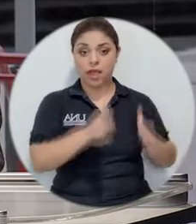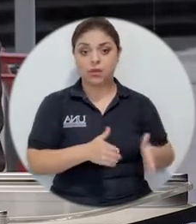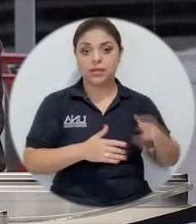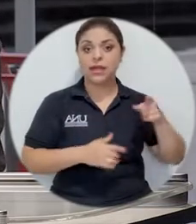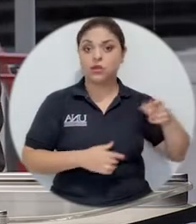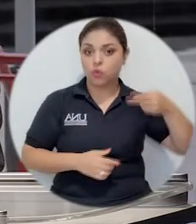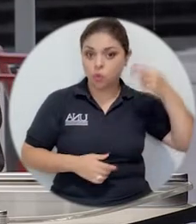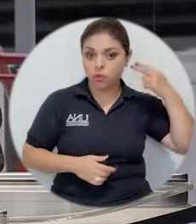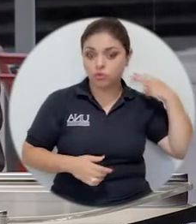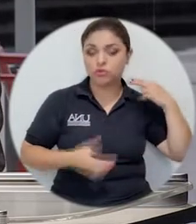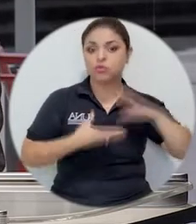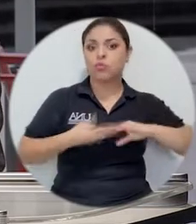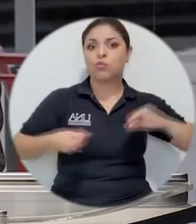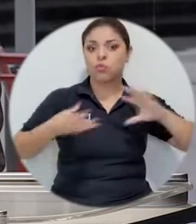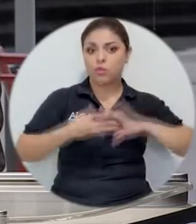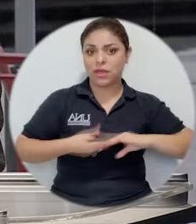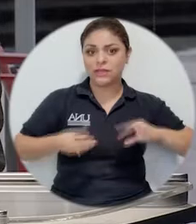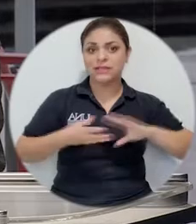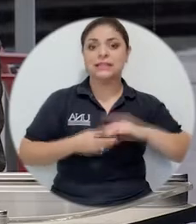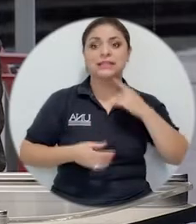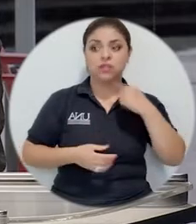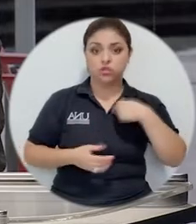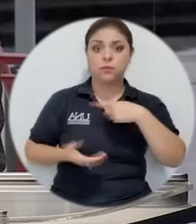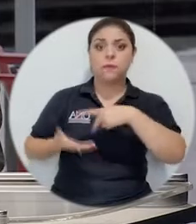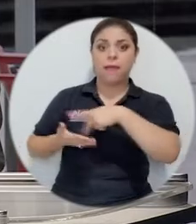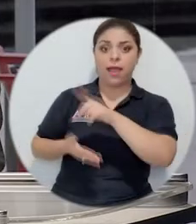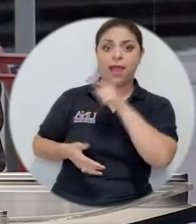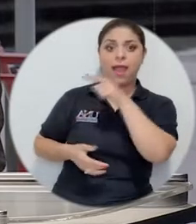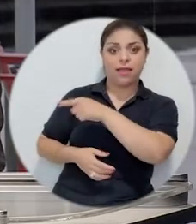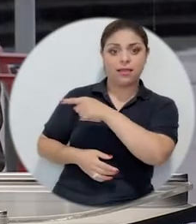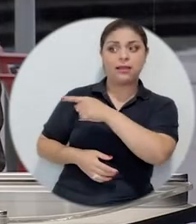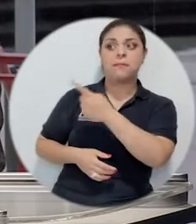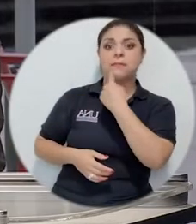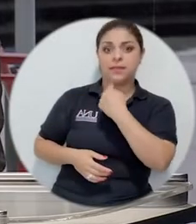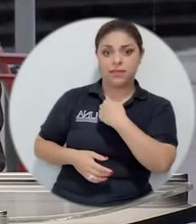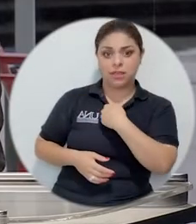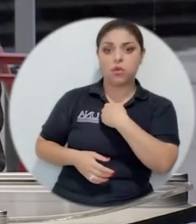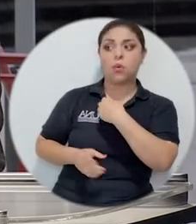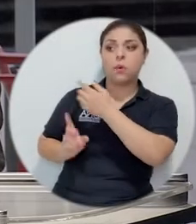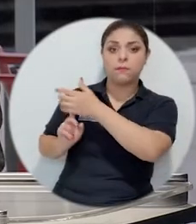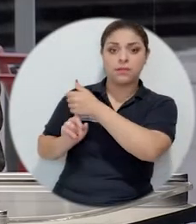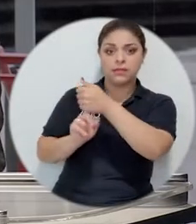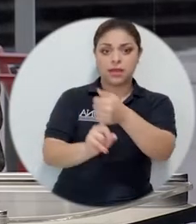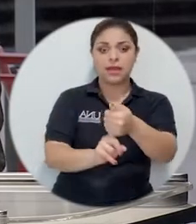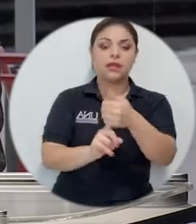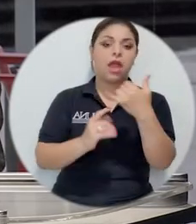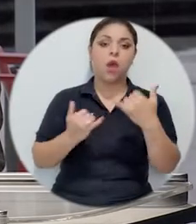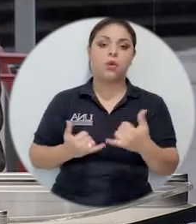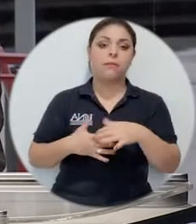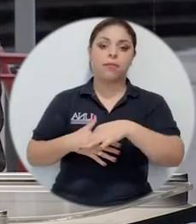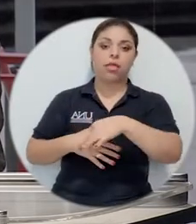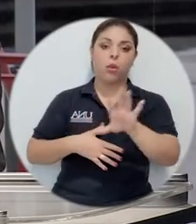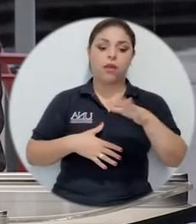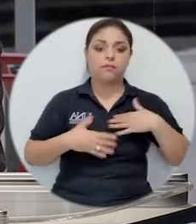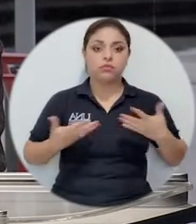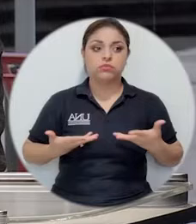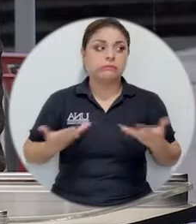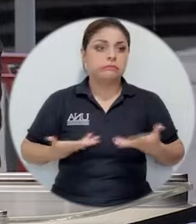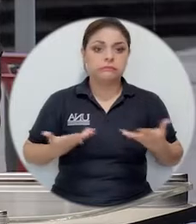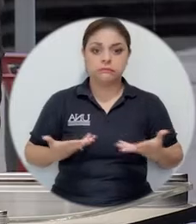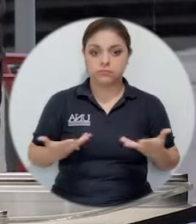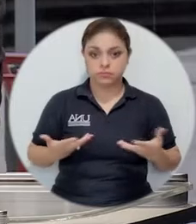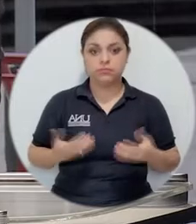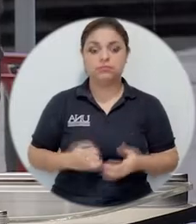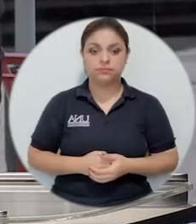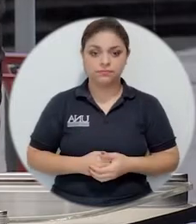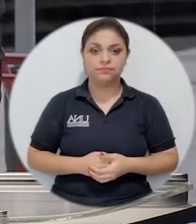historia que generalmente cuentan estas personas es, bueno, es que yo le pagué a fulano de tal para que me trajera y me dejó tirado a medio camino. Sí.